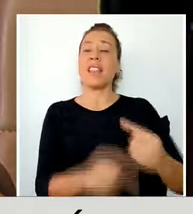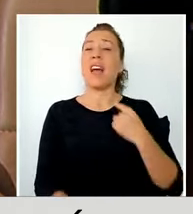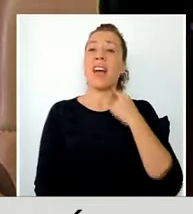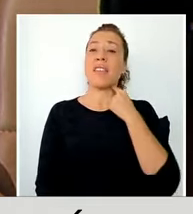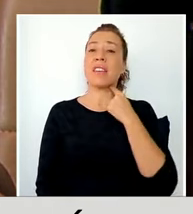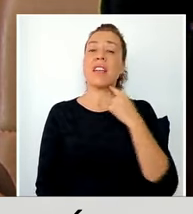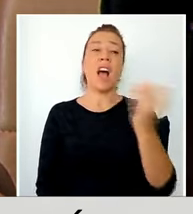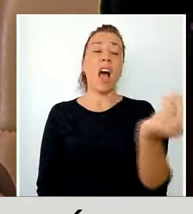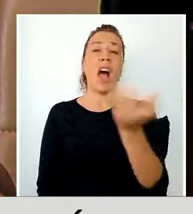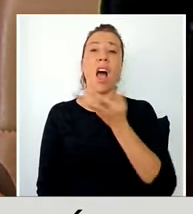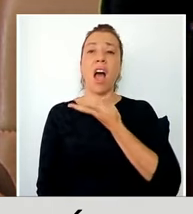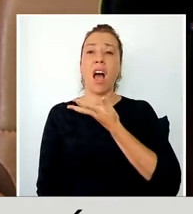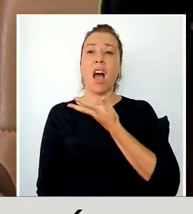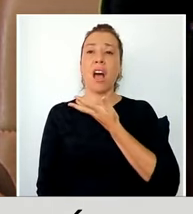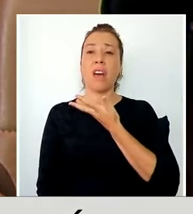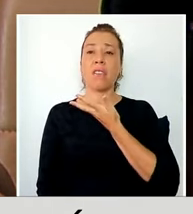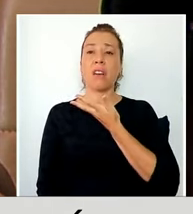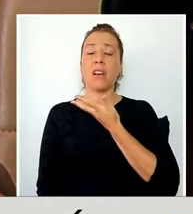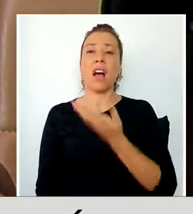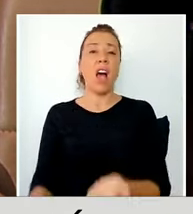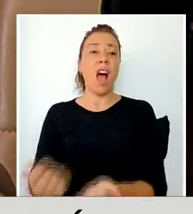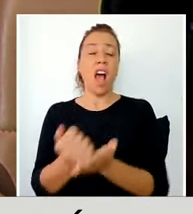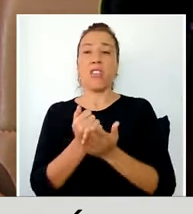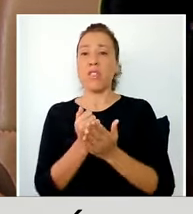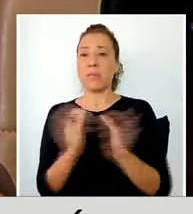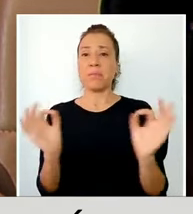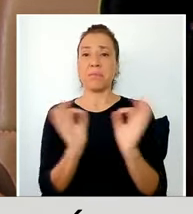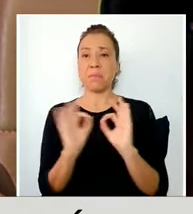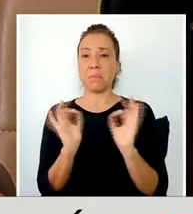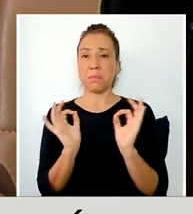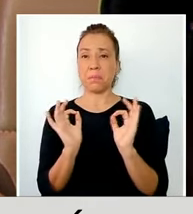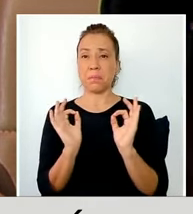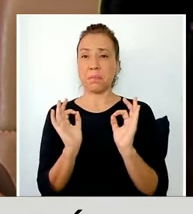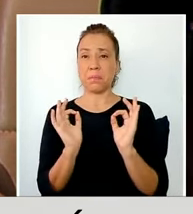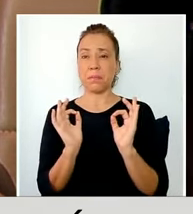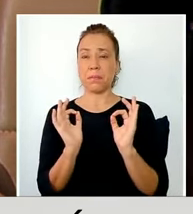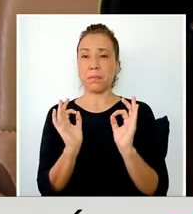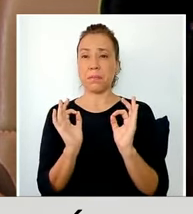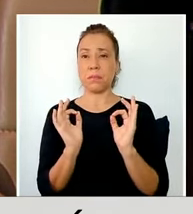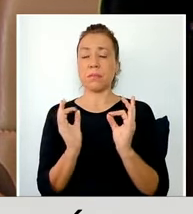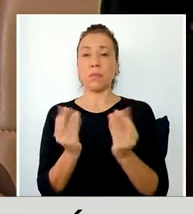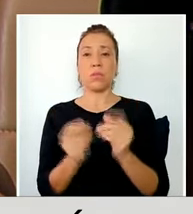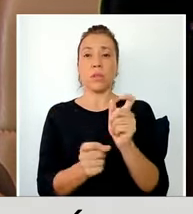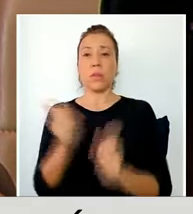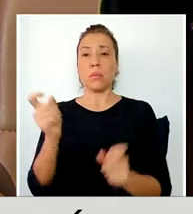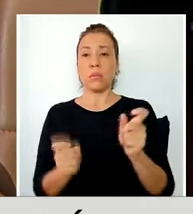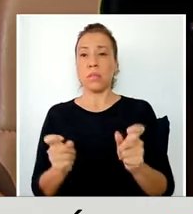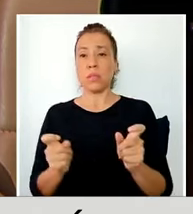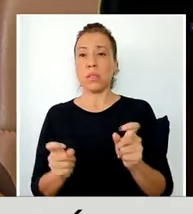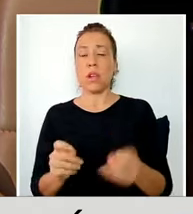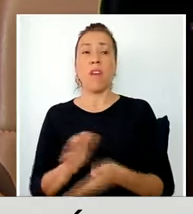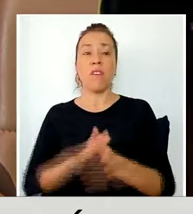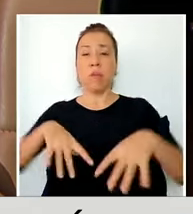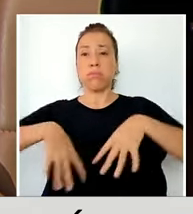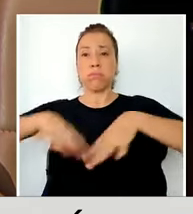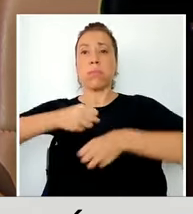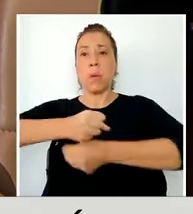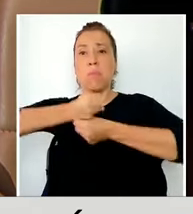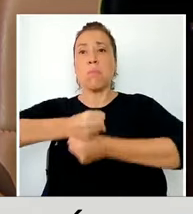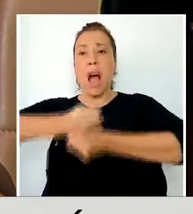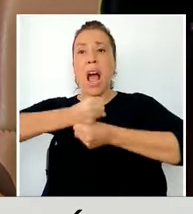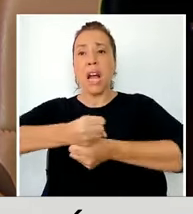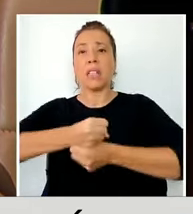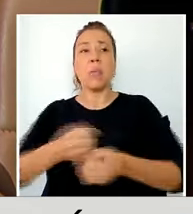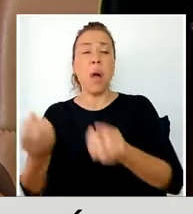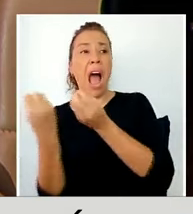que de ayuda no llega ellos muchos de ellos están saliendo Hoy día a marchar por el abandono que